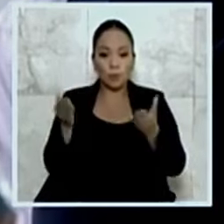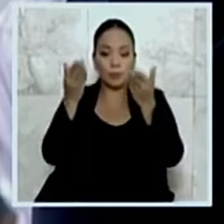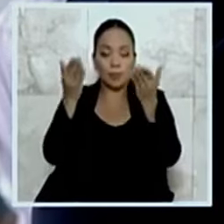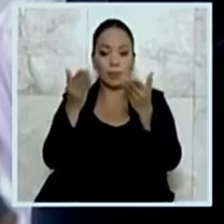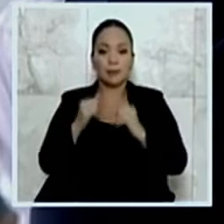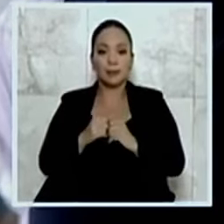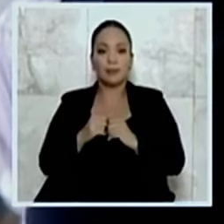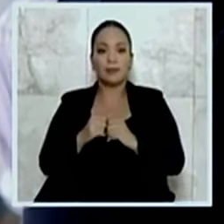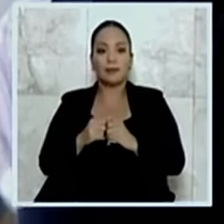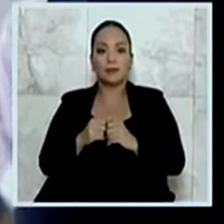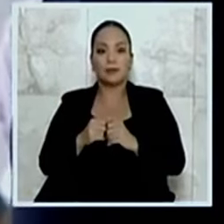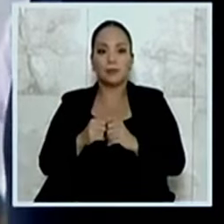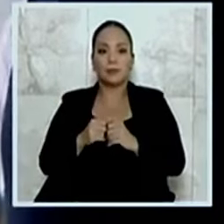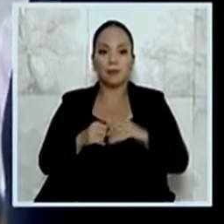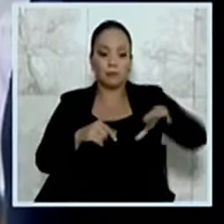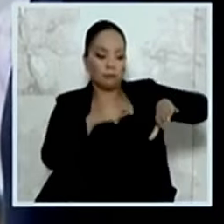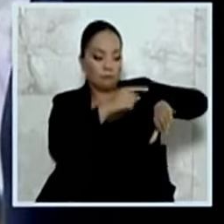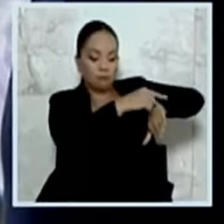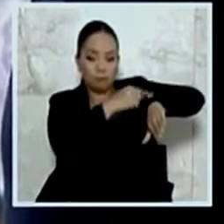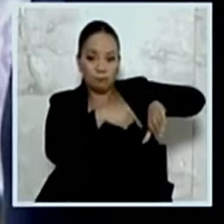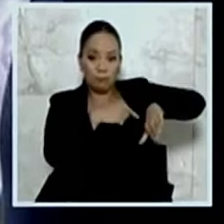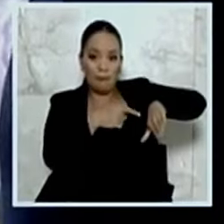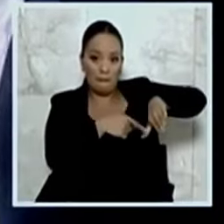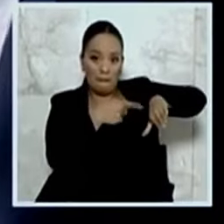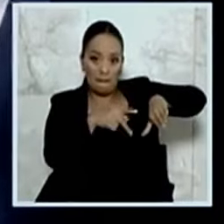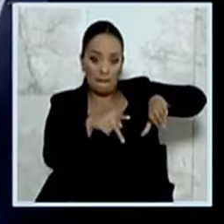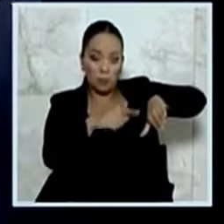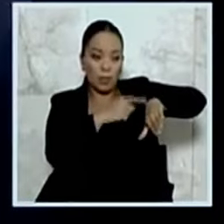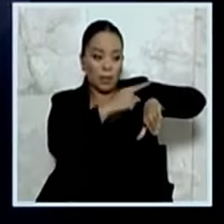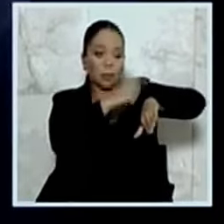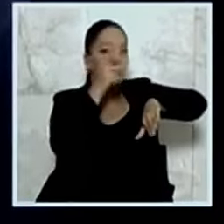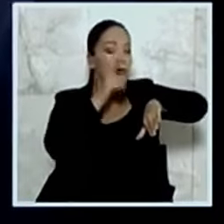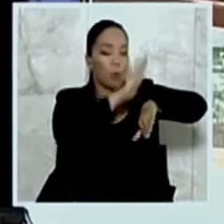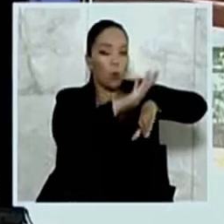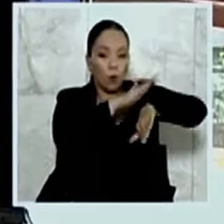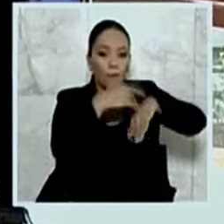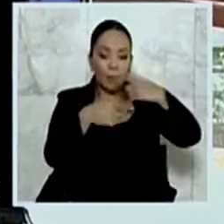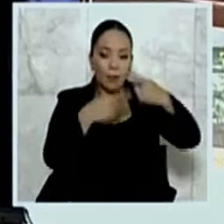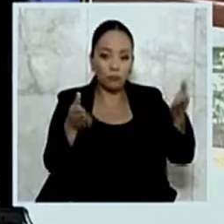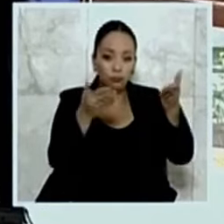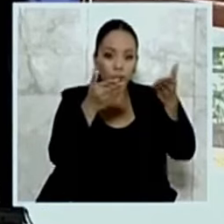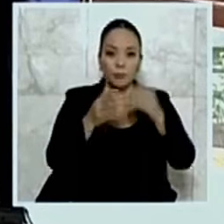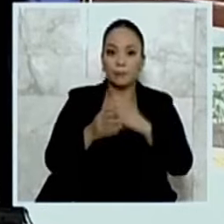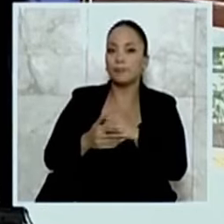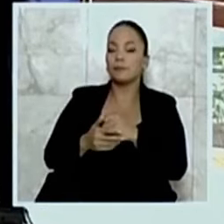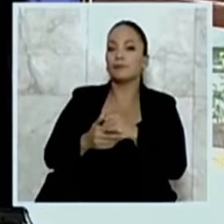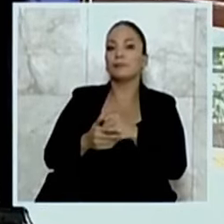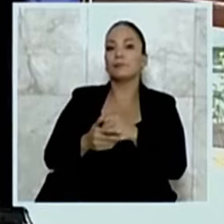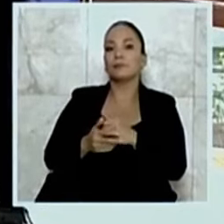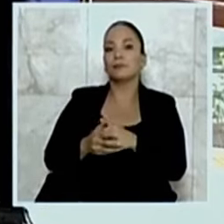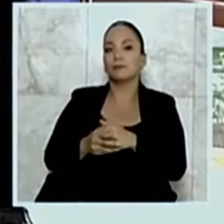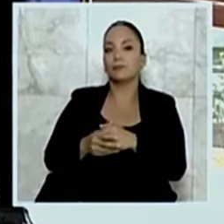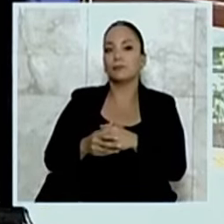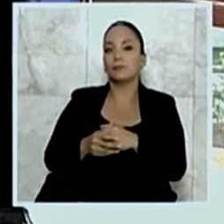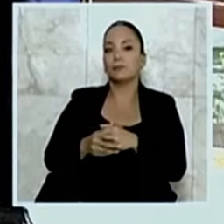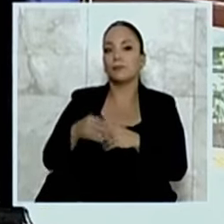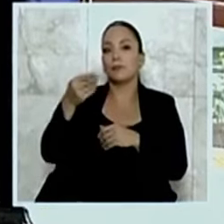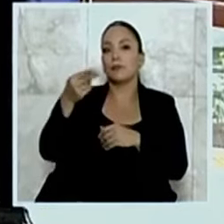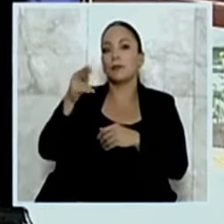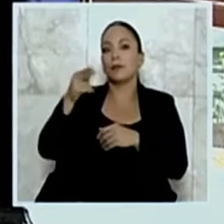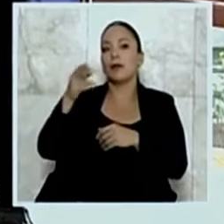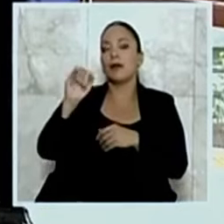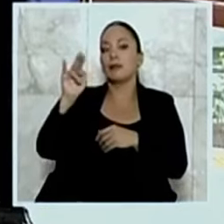Muchas gracias. Su repregunta, por favor. Sí, imagino que esto va a impulsarse en ambos, tanto en el